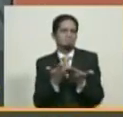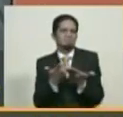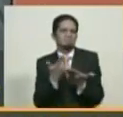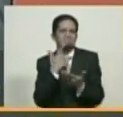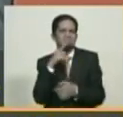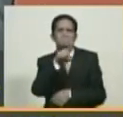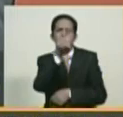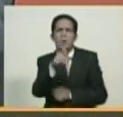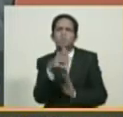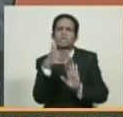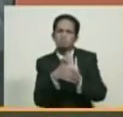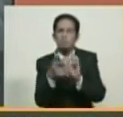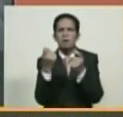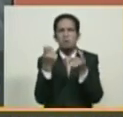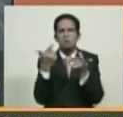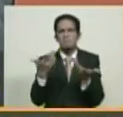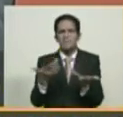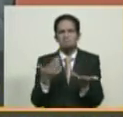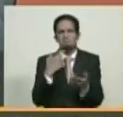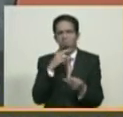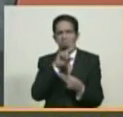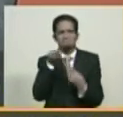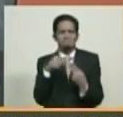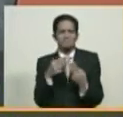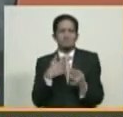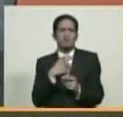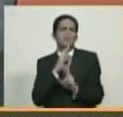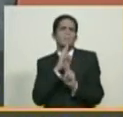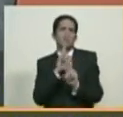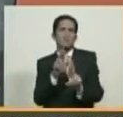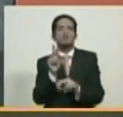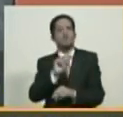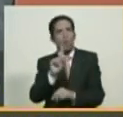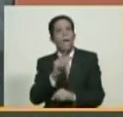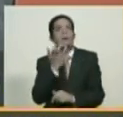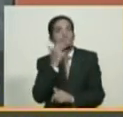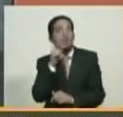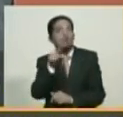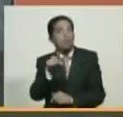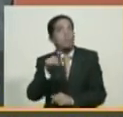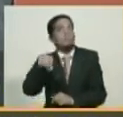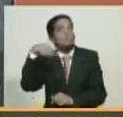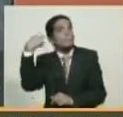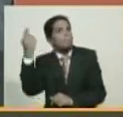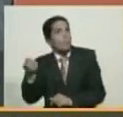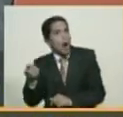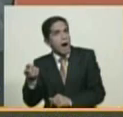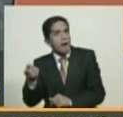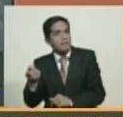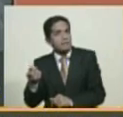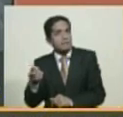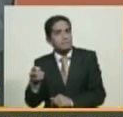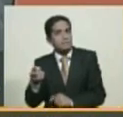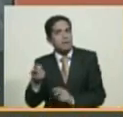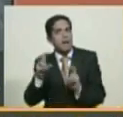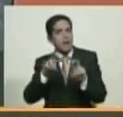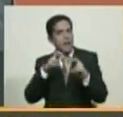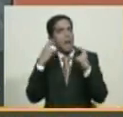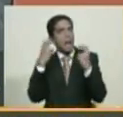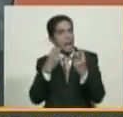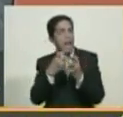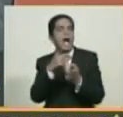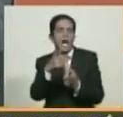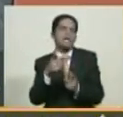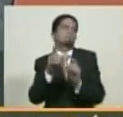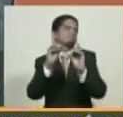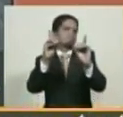sobre la economía porque no le vamos a contestar. La vamos a convocar a las siguientes ruedas de prensa y usted podrá preguntar lo que